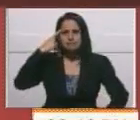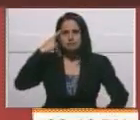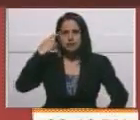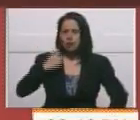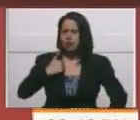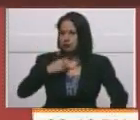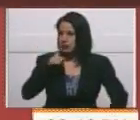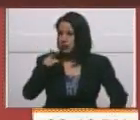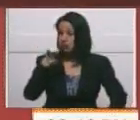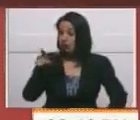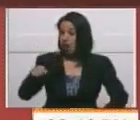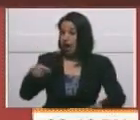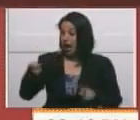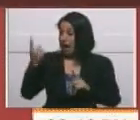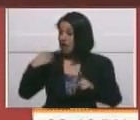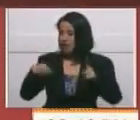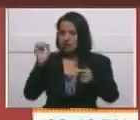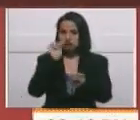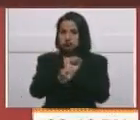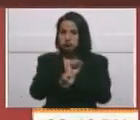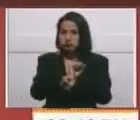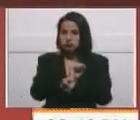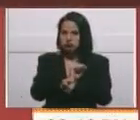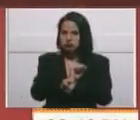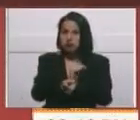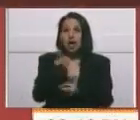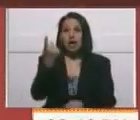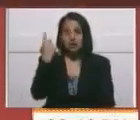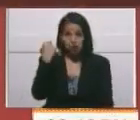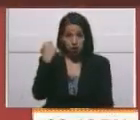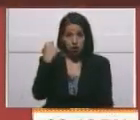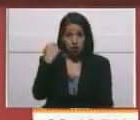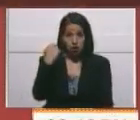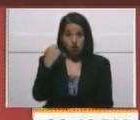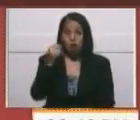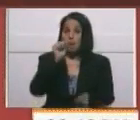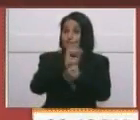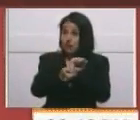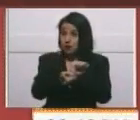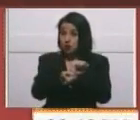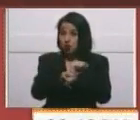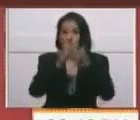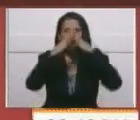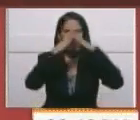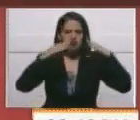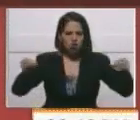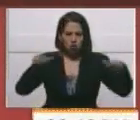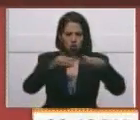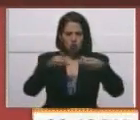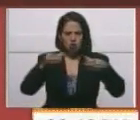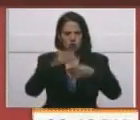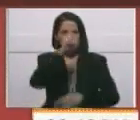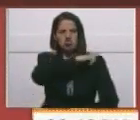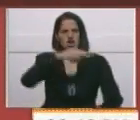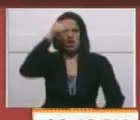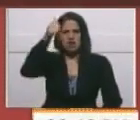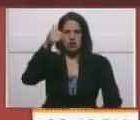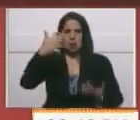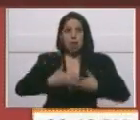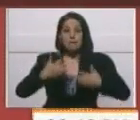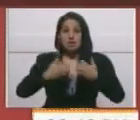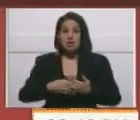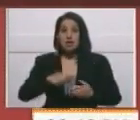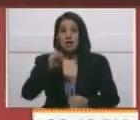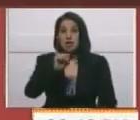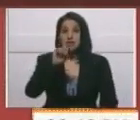ayer fueron detenidos ayer fueron detenidos toda la junta directiva de la empresa 5